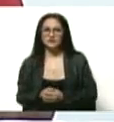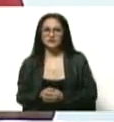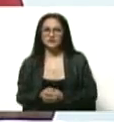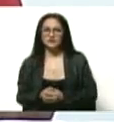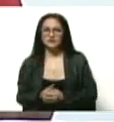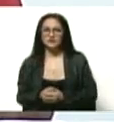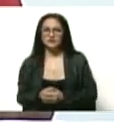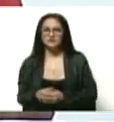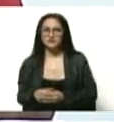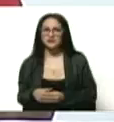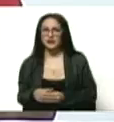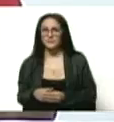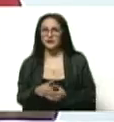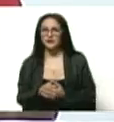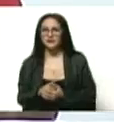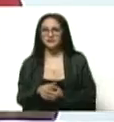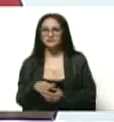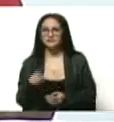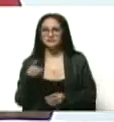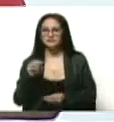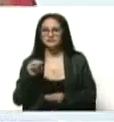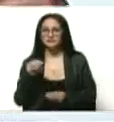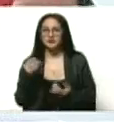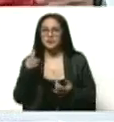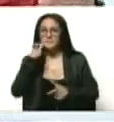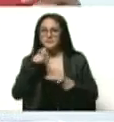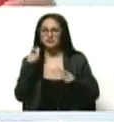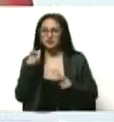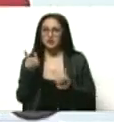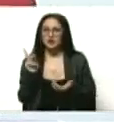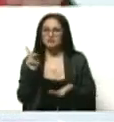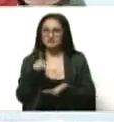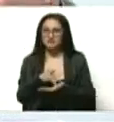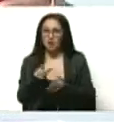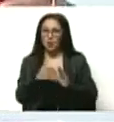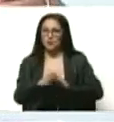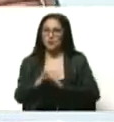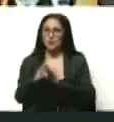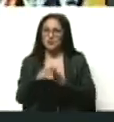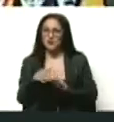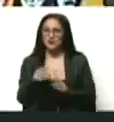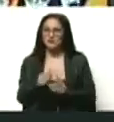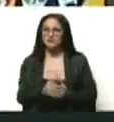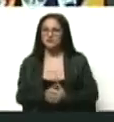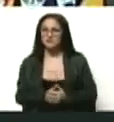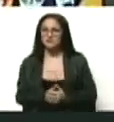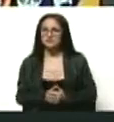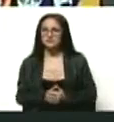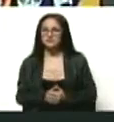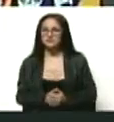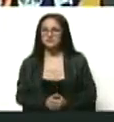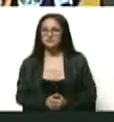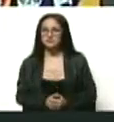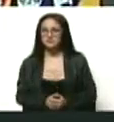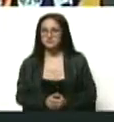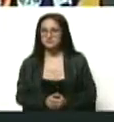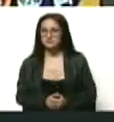a proponerle a nuestra gente para que sean los que hagan en la comunidad. ¿Van a salir en pantalla? Adelante.